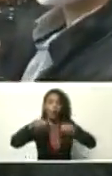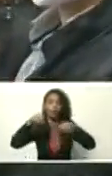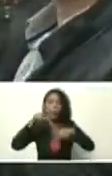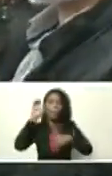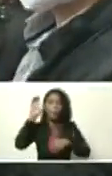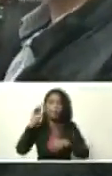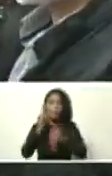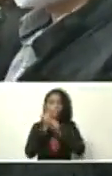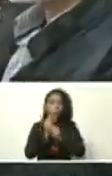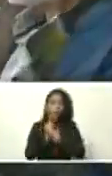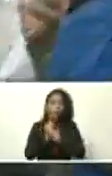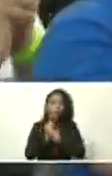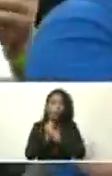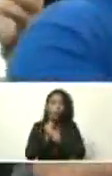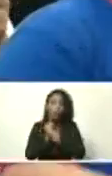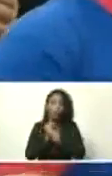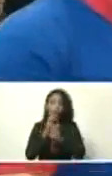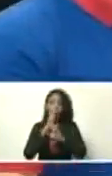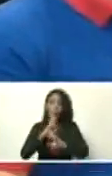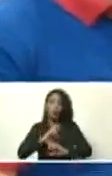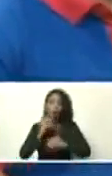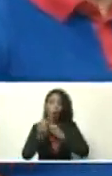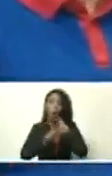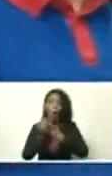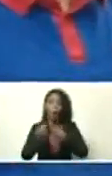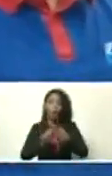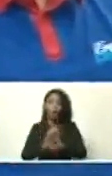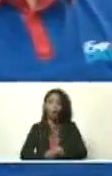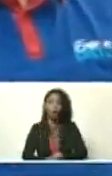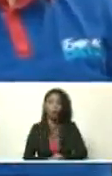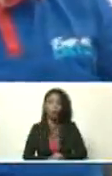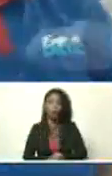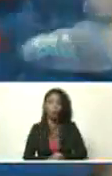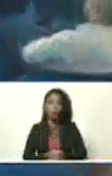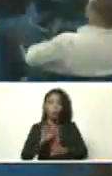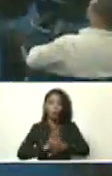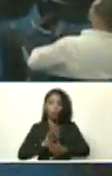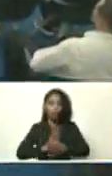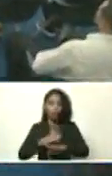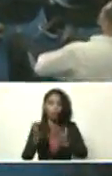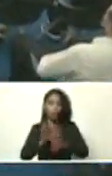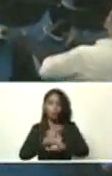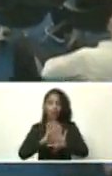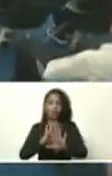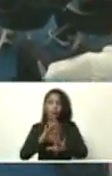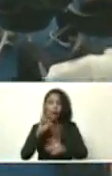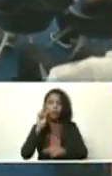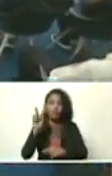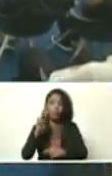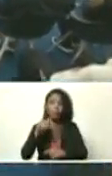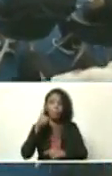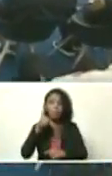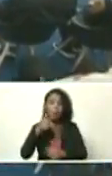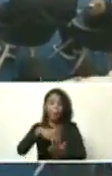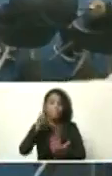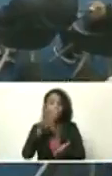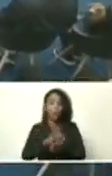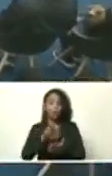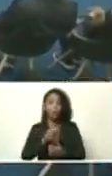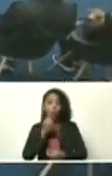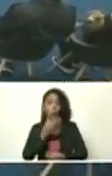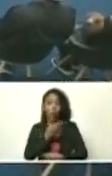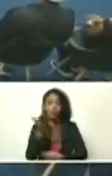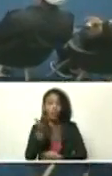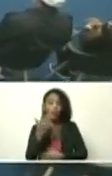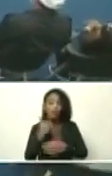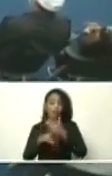la respuesta práctica de cómo lo vamos a hacer, porque ya nos han dado el visto bueno. Entonces, bueno, para que ustedes